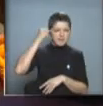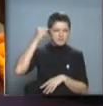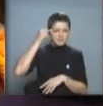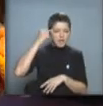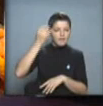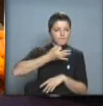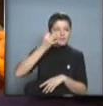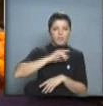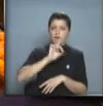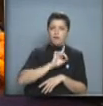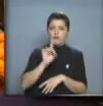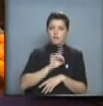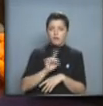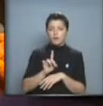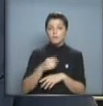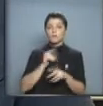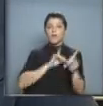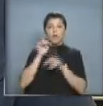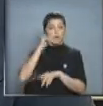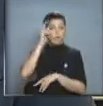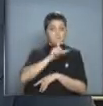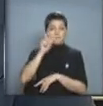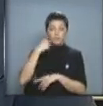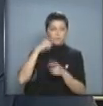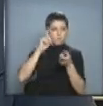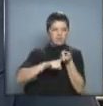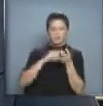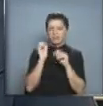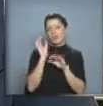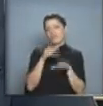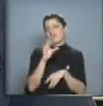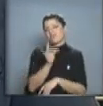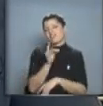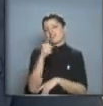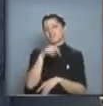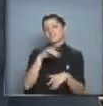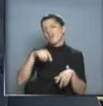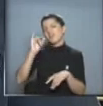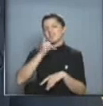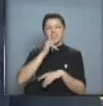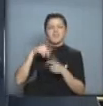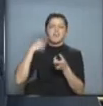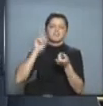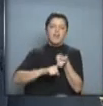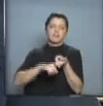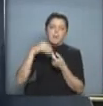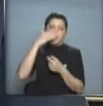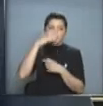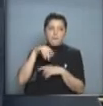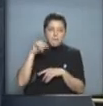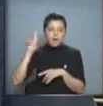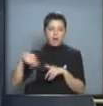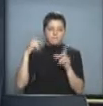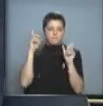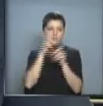¿Dónde estás? No, porque hay mucha gente que incluso no se toma en serio el matrimonio y se casa por impulso, porque hay mucha gente que, qué sé yo, dice, bueno, me